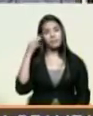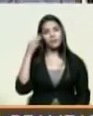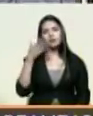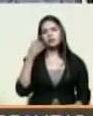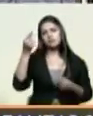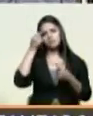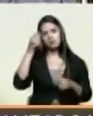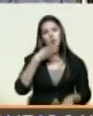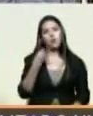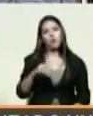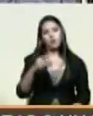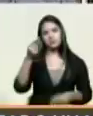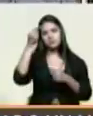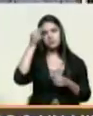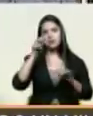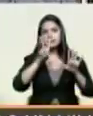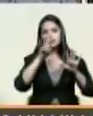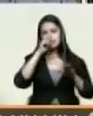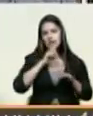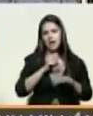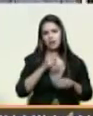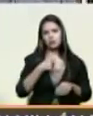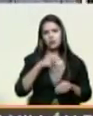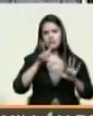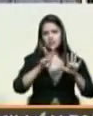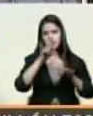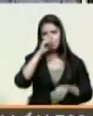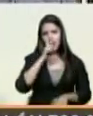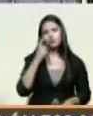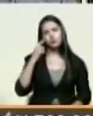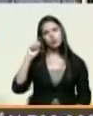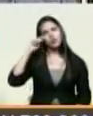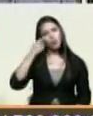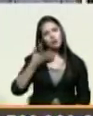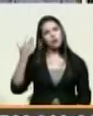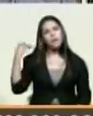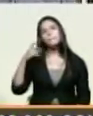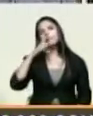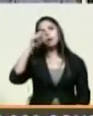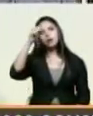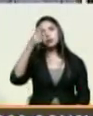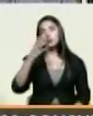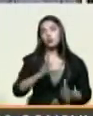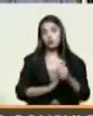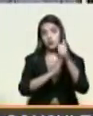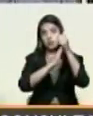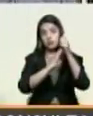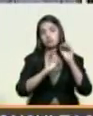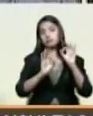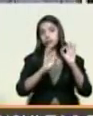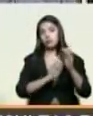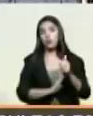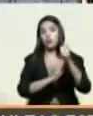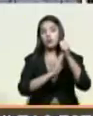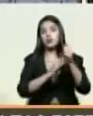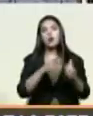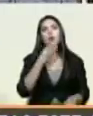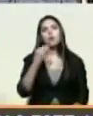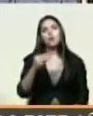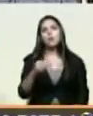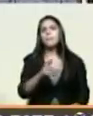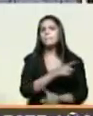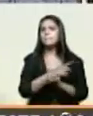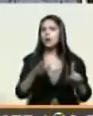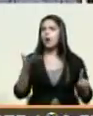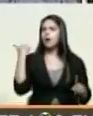joven, 7 años, y yo recuerdo al presidente Maduro, ya era un líder. Él era un adolescente, pero ya